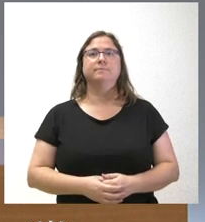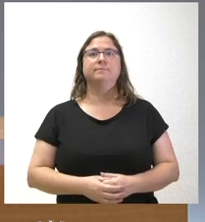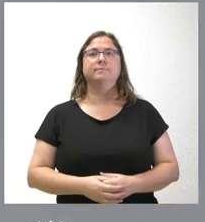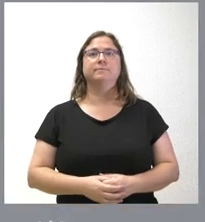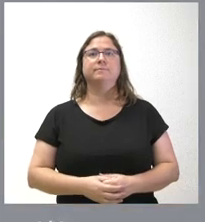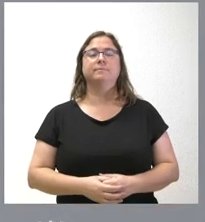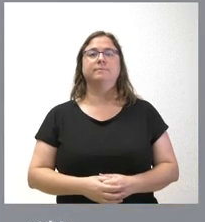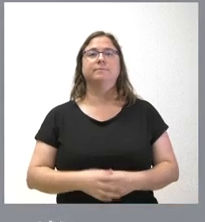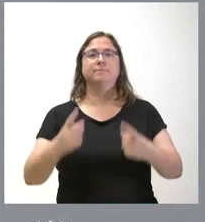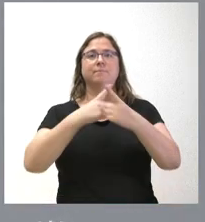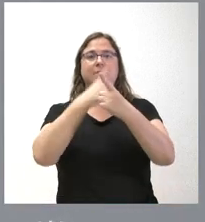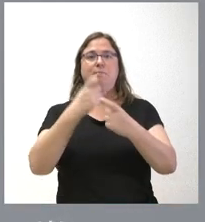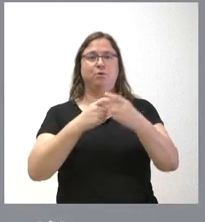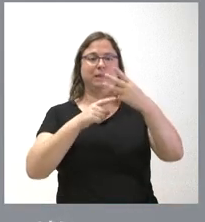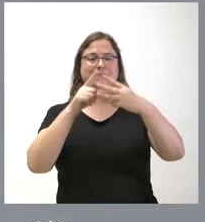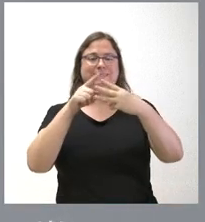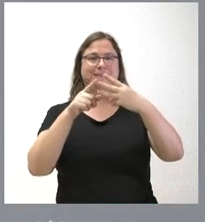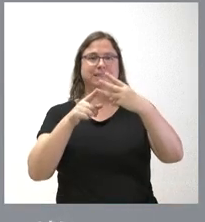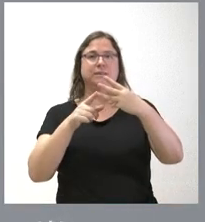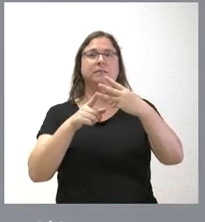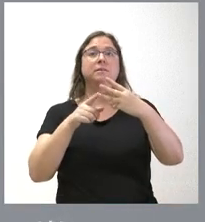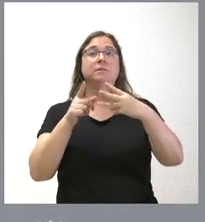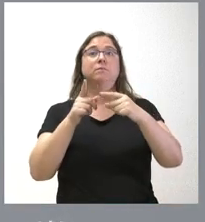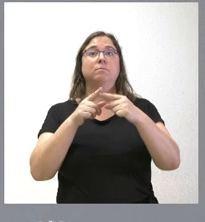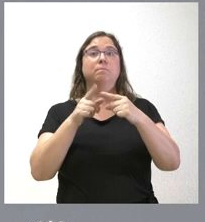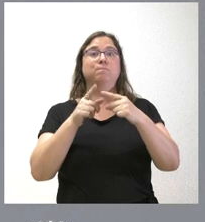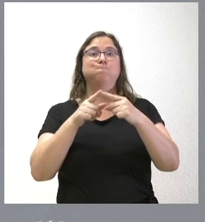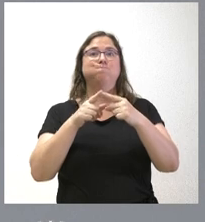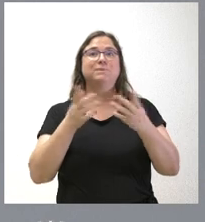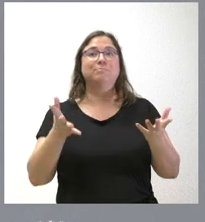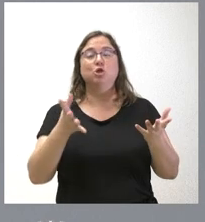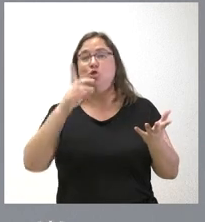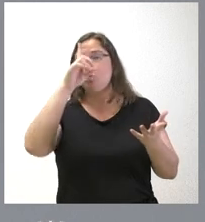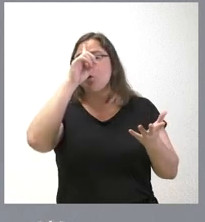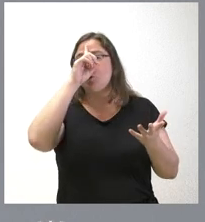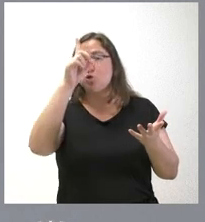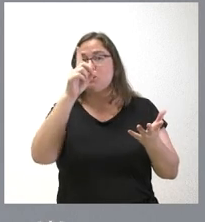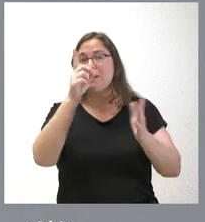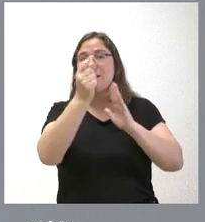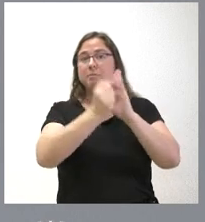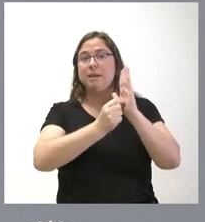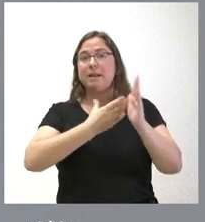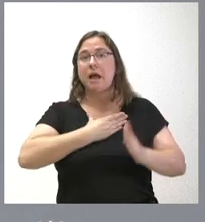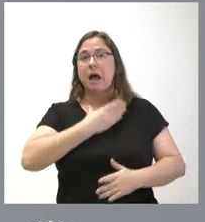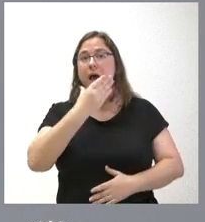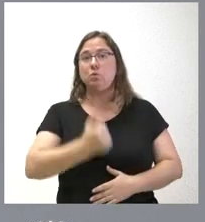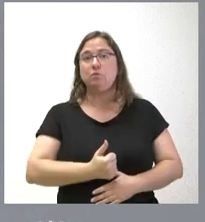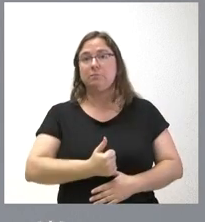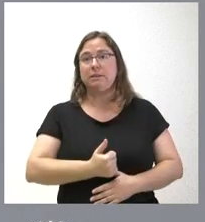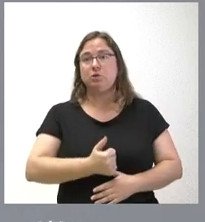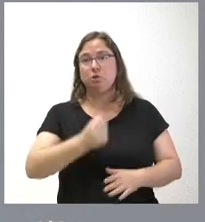pregunta tres cuestiones el primero es que no sé exactamente qué medidas ha tomado el ayuntamiento y por tanto no voy